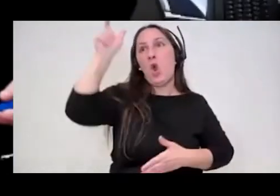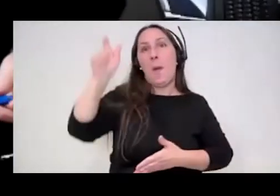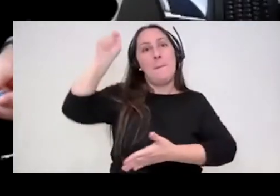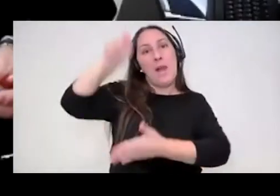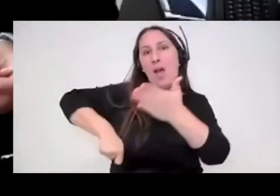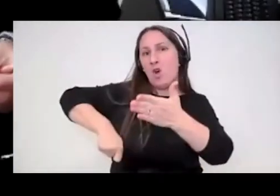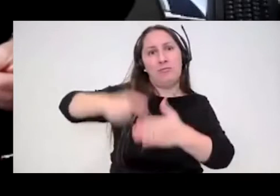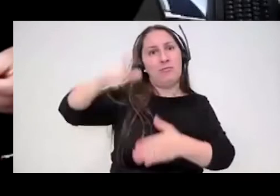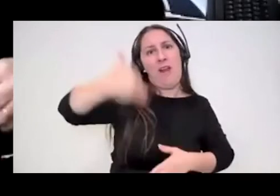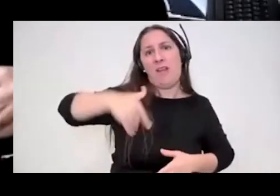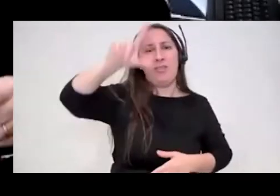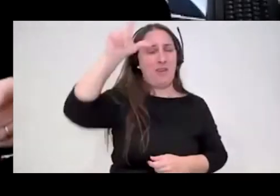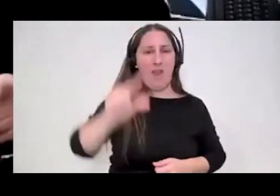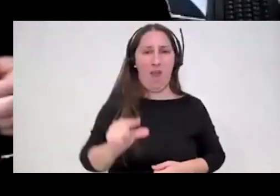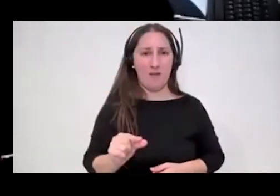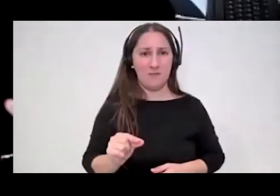punta